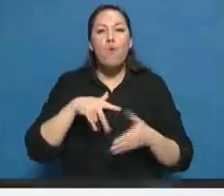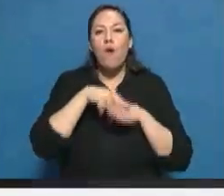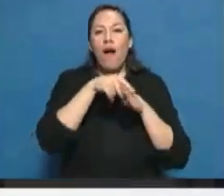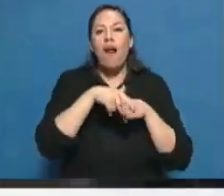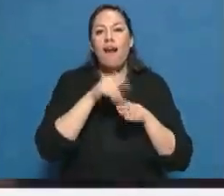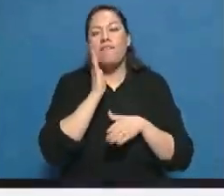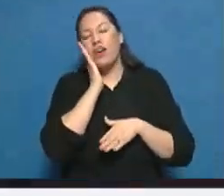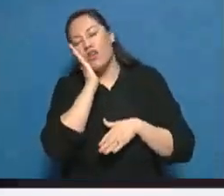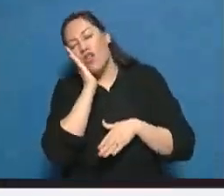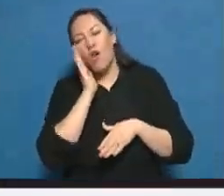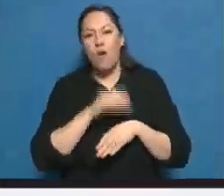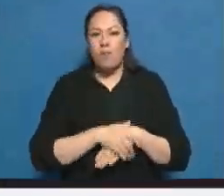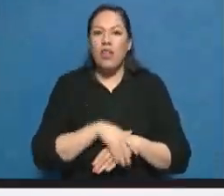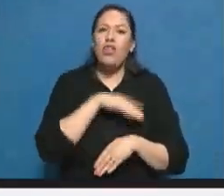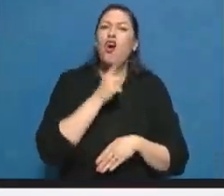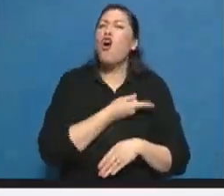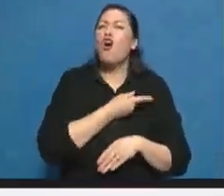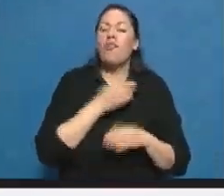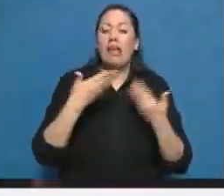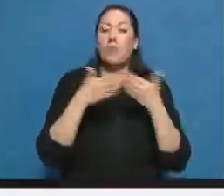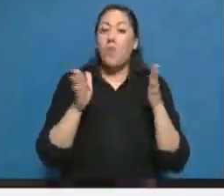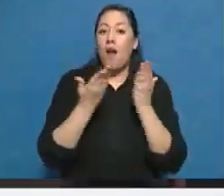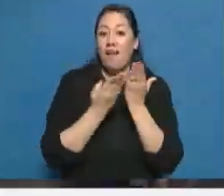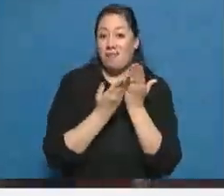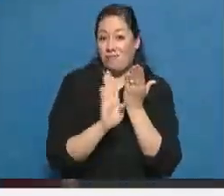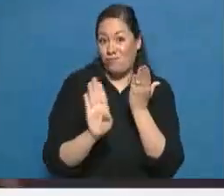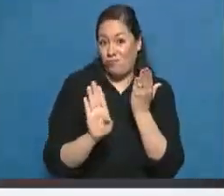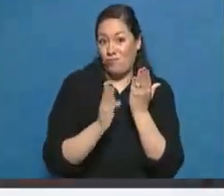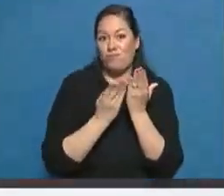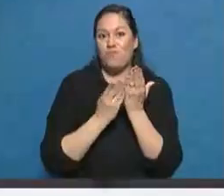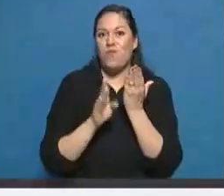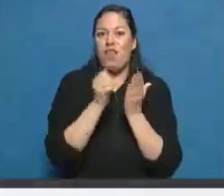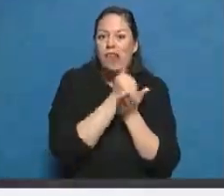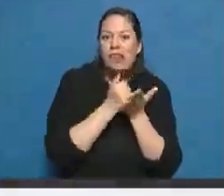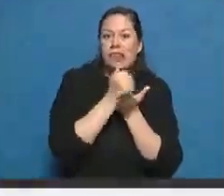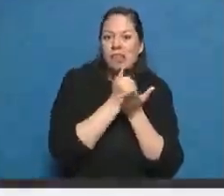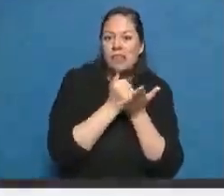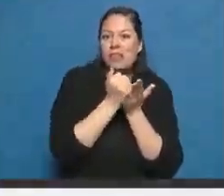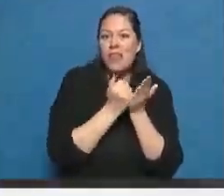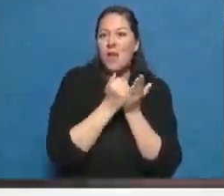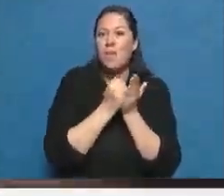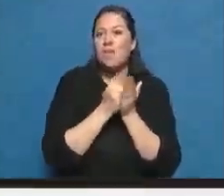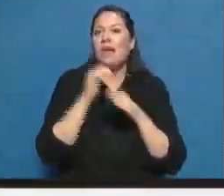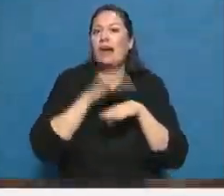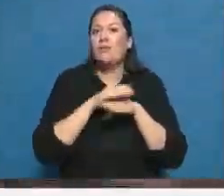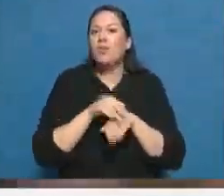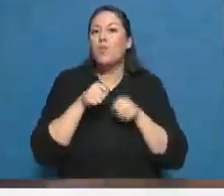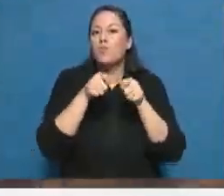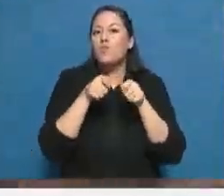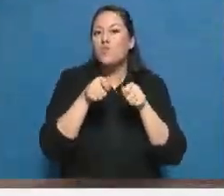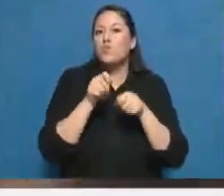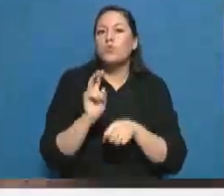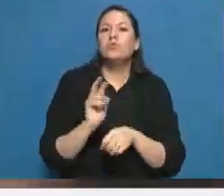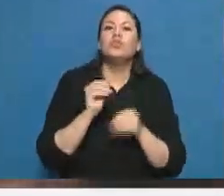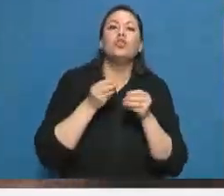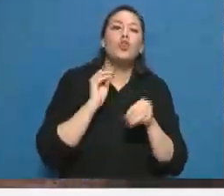los animales, en esas puertitas que se ven allí, están justamente esperando que lleguen sus peones para la